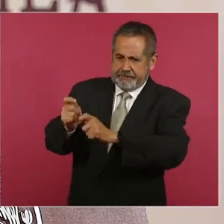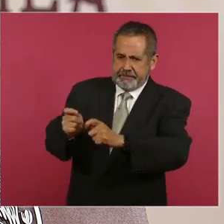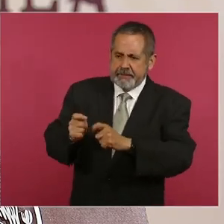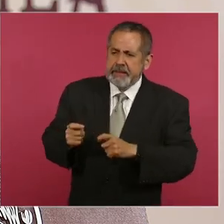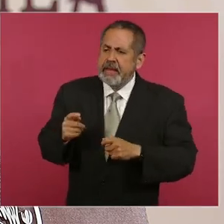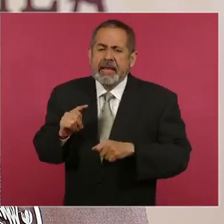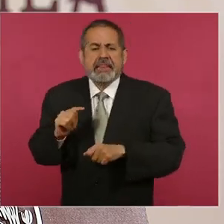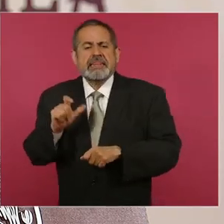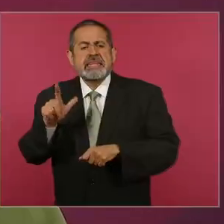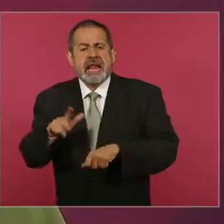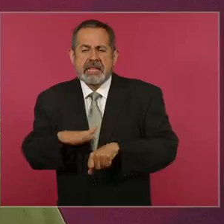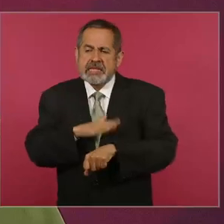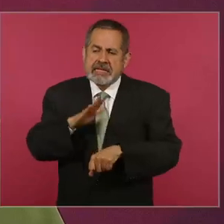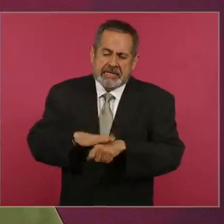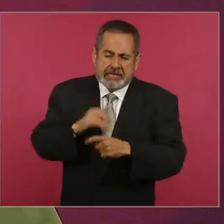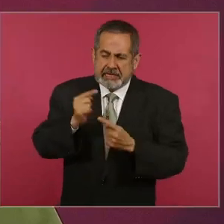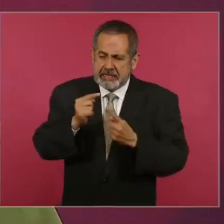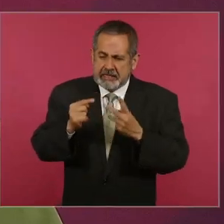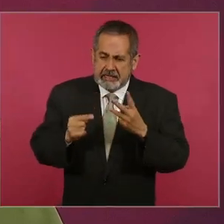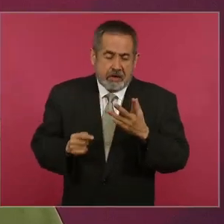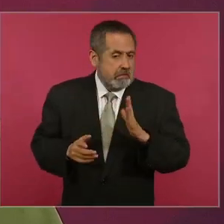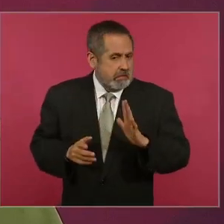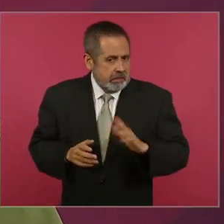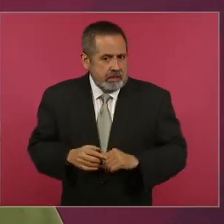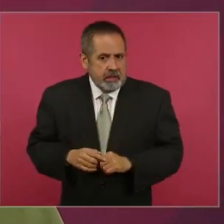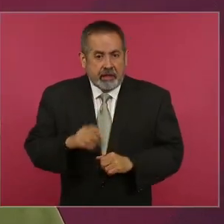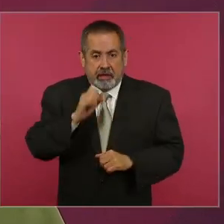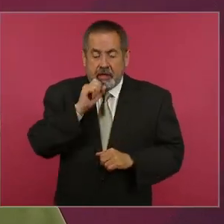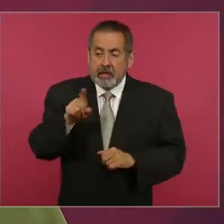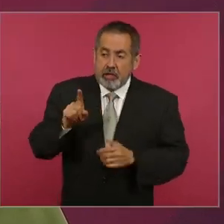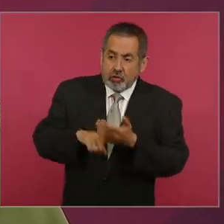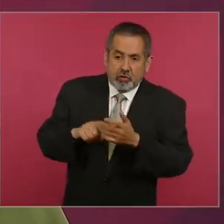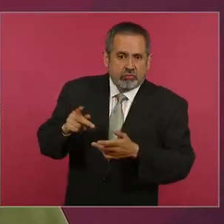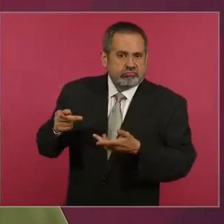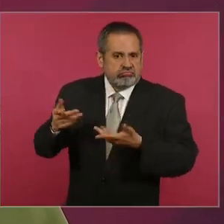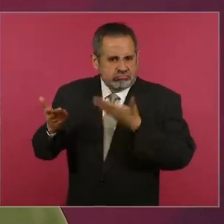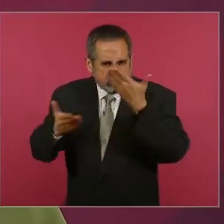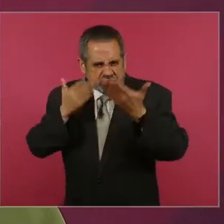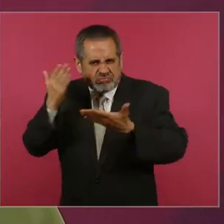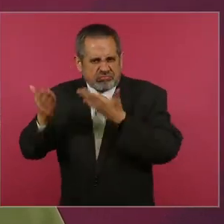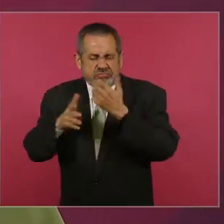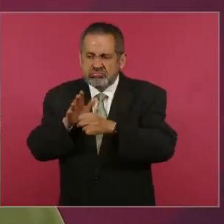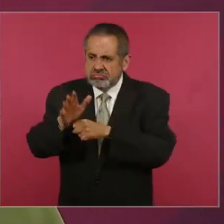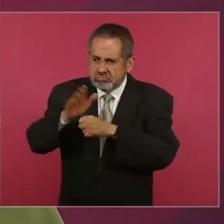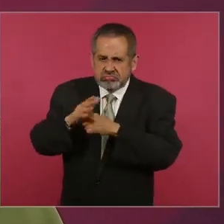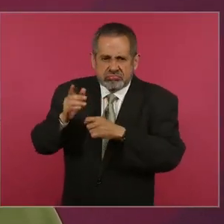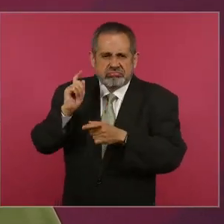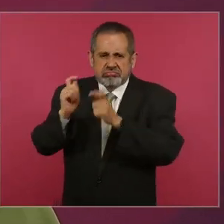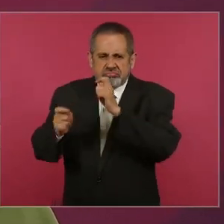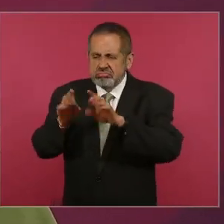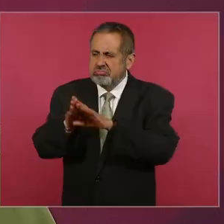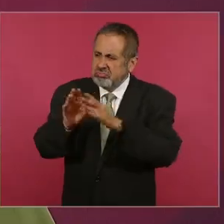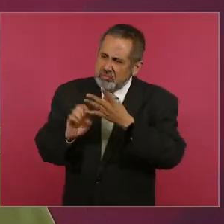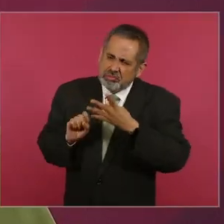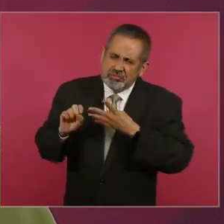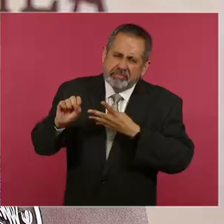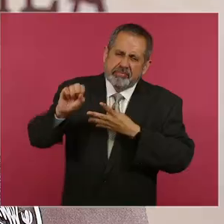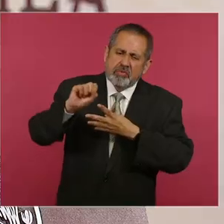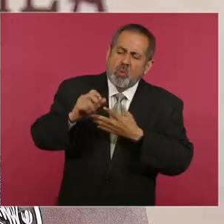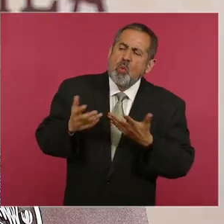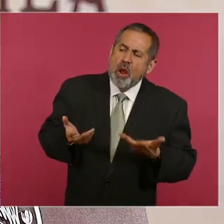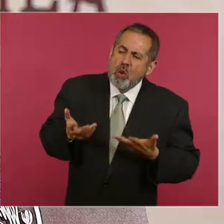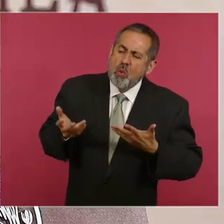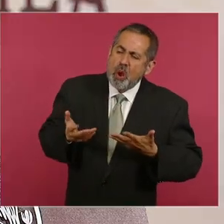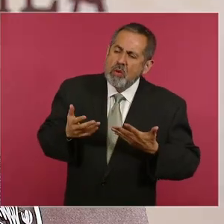tenido, también la parte profesional, su preparación profesional que ha logrado a través